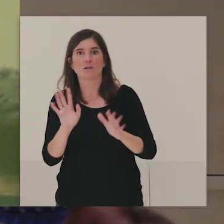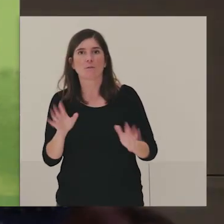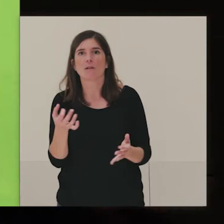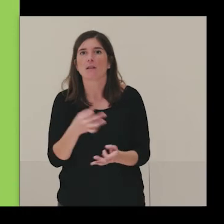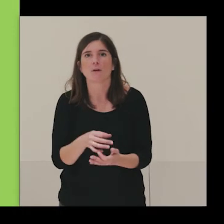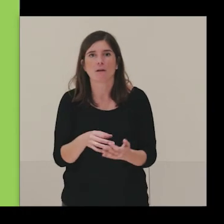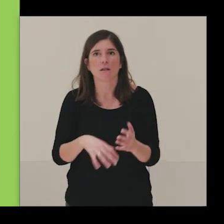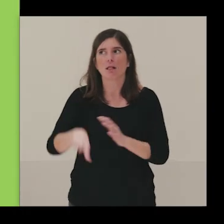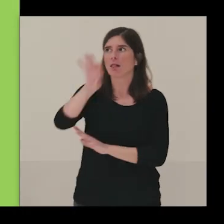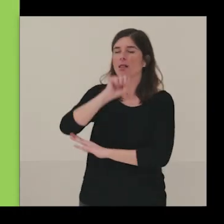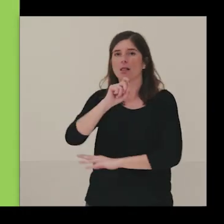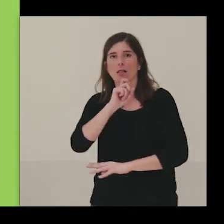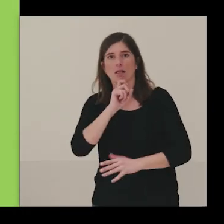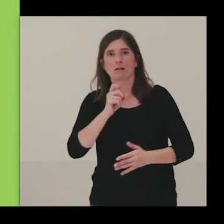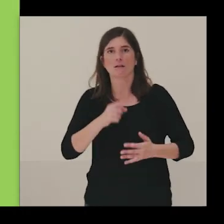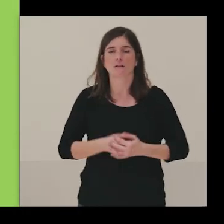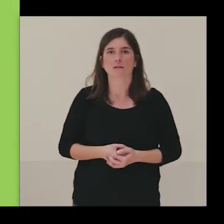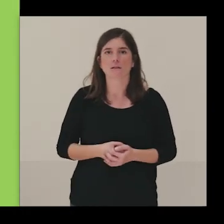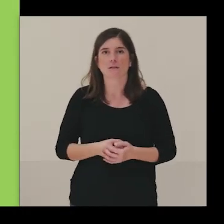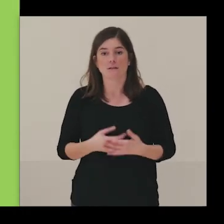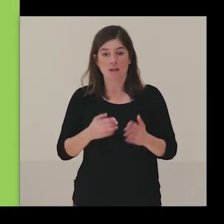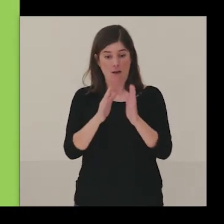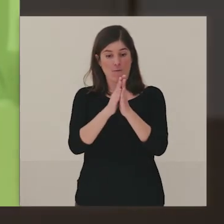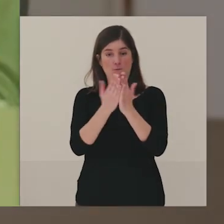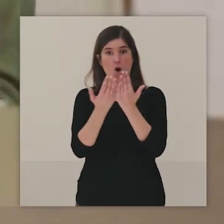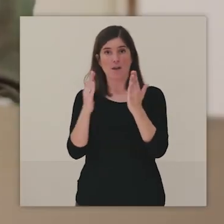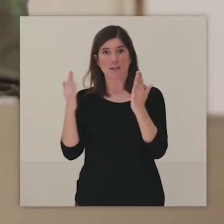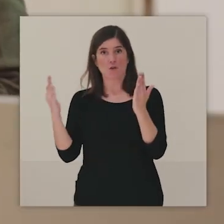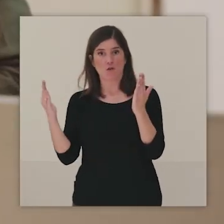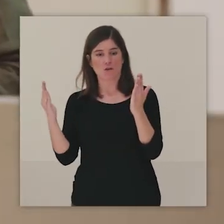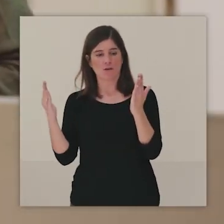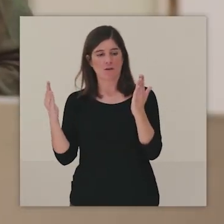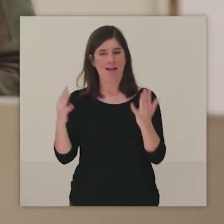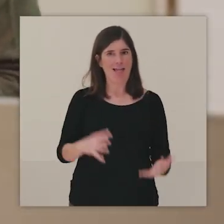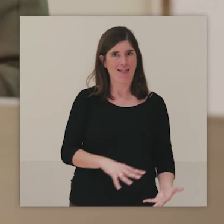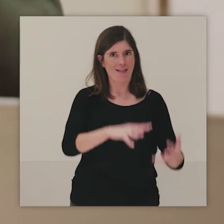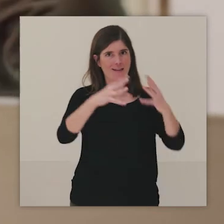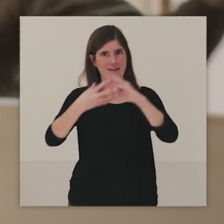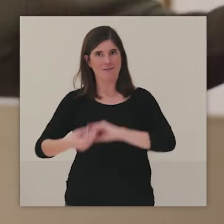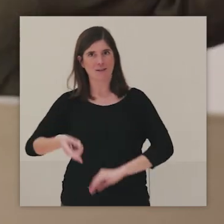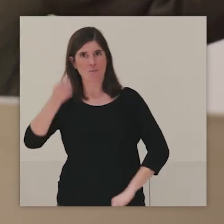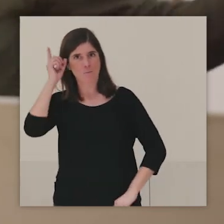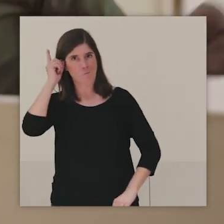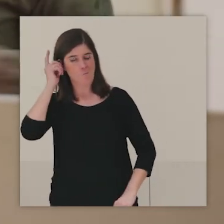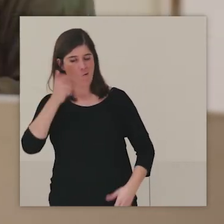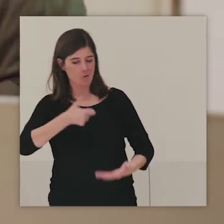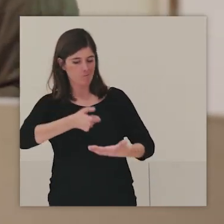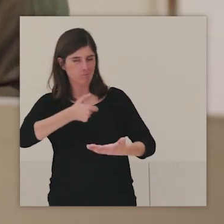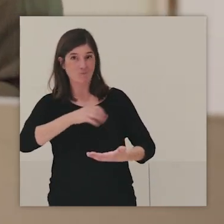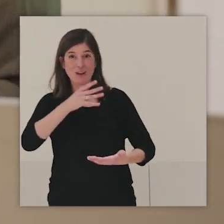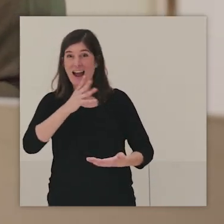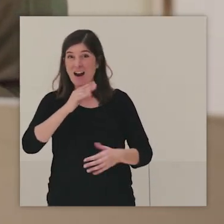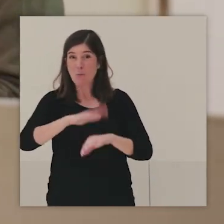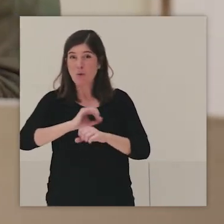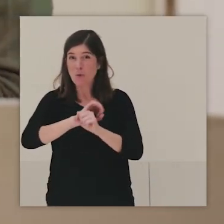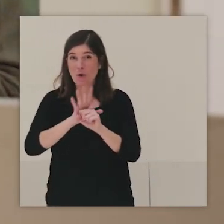manera. Hicimos un folleto, además la forma del folleto se adapta a la pantalla del móvil, porque ahora mismo no se está